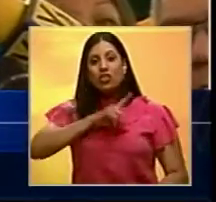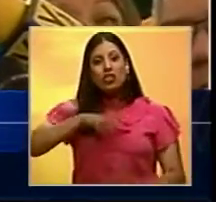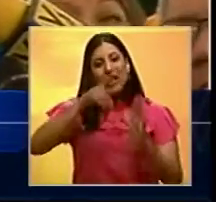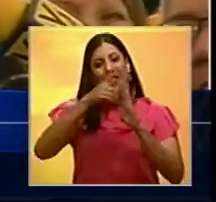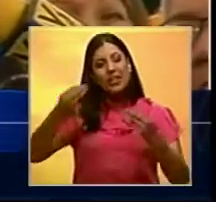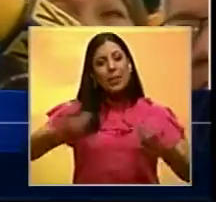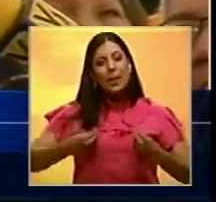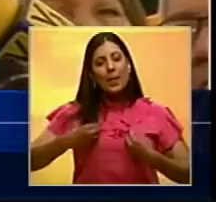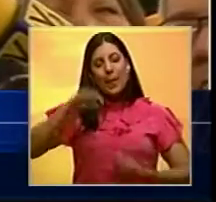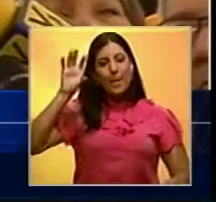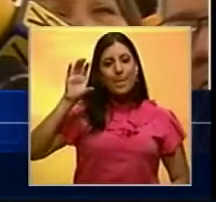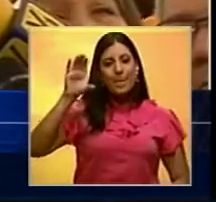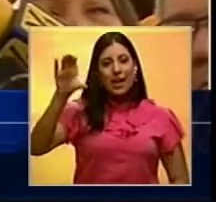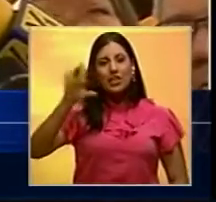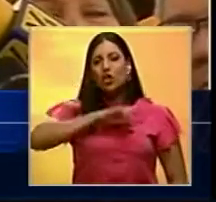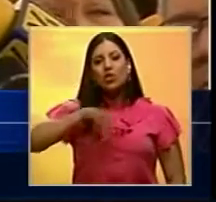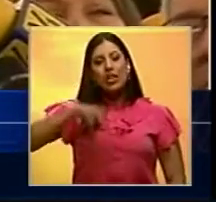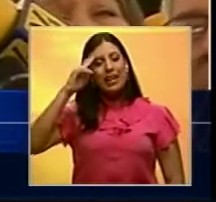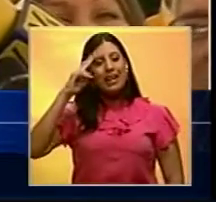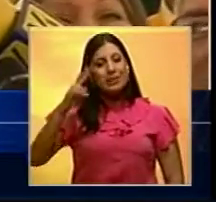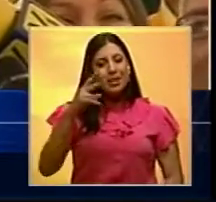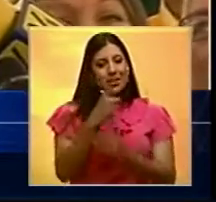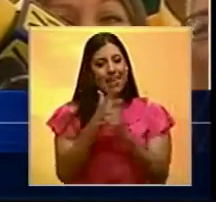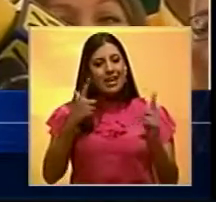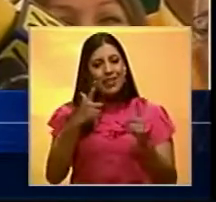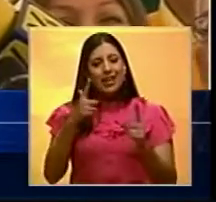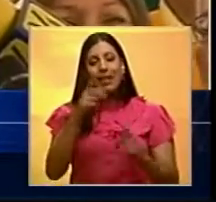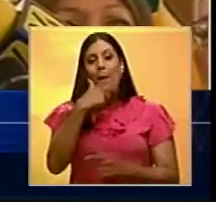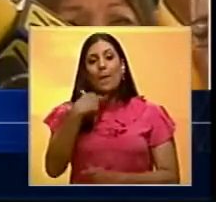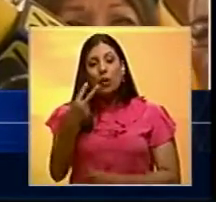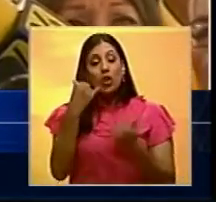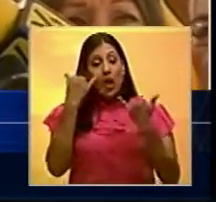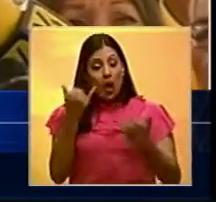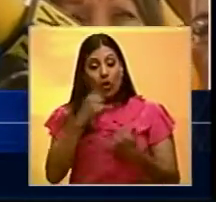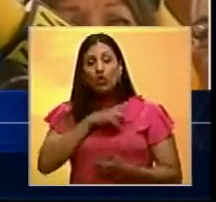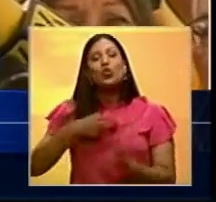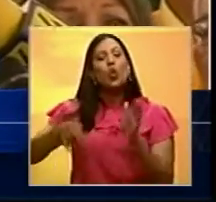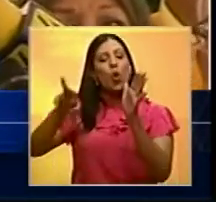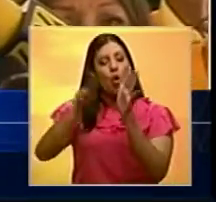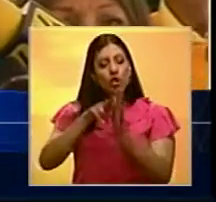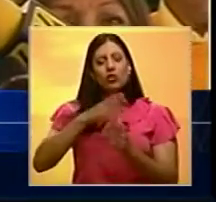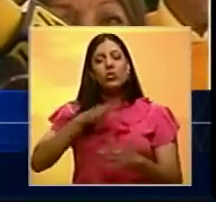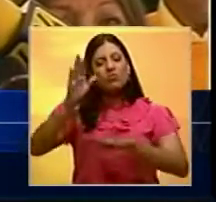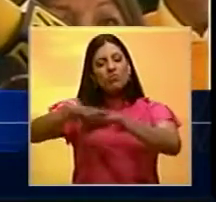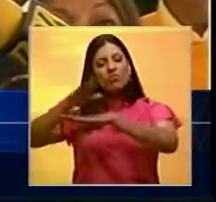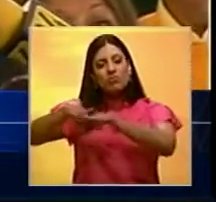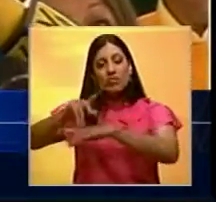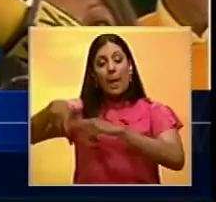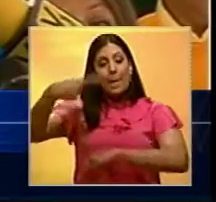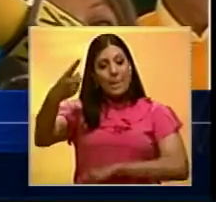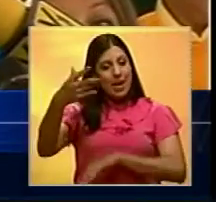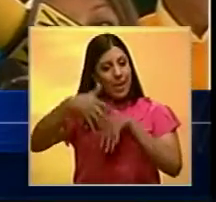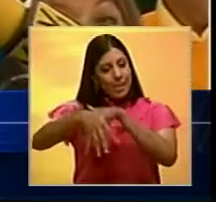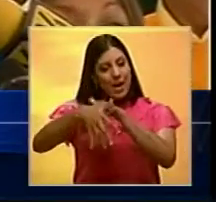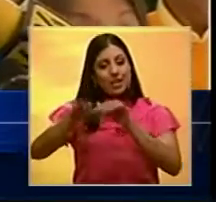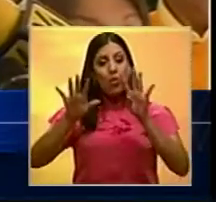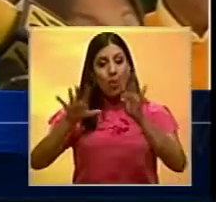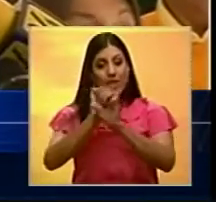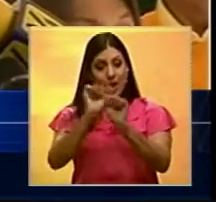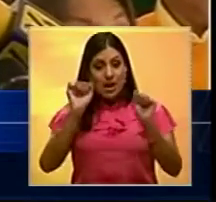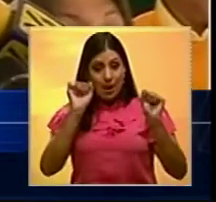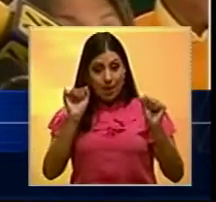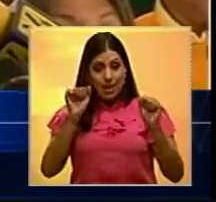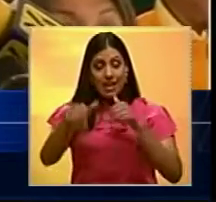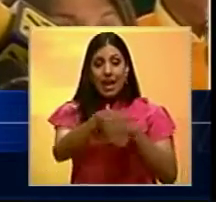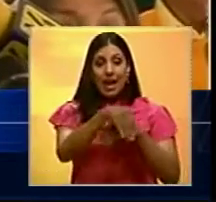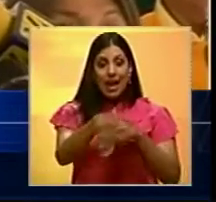derecho a vivir en un país donde se respeten las libertades. Por eso hoy ratificamos nuestra convocatoria para mañana, a las 9 de mañana, desde